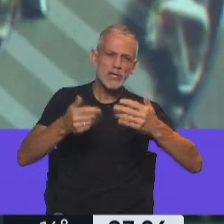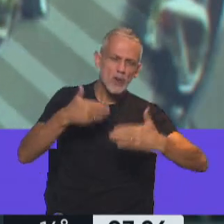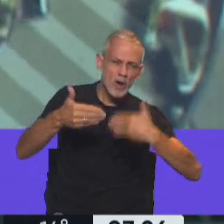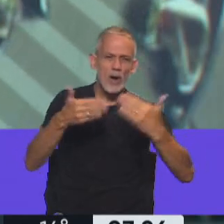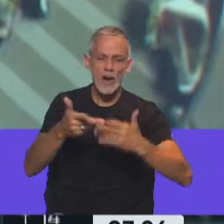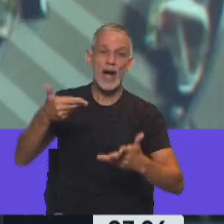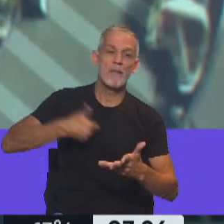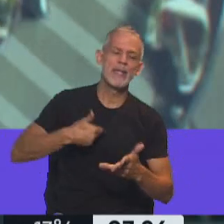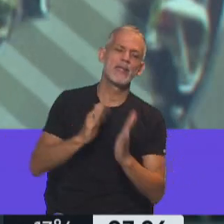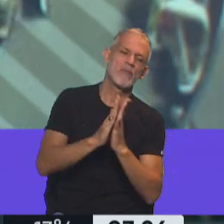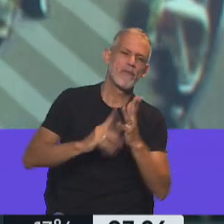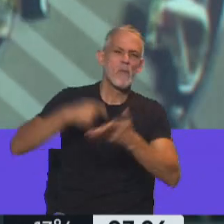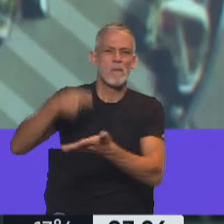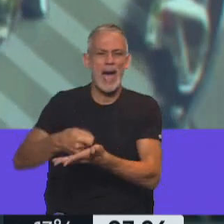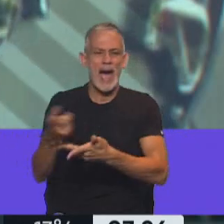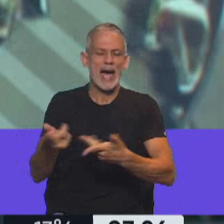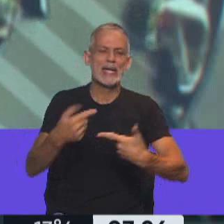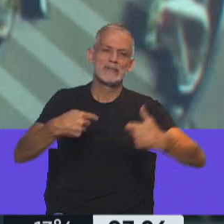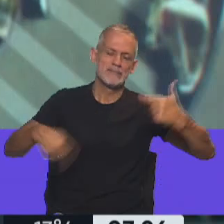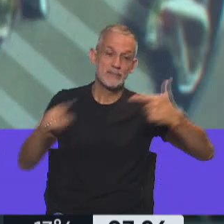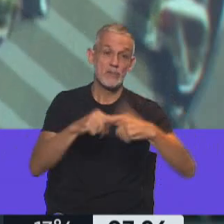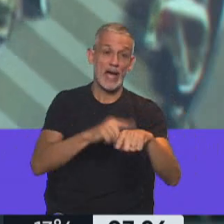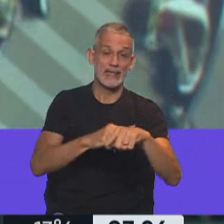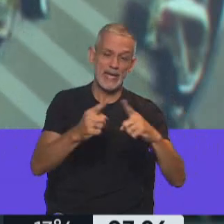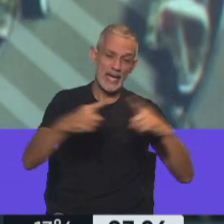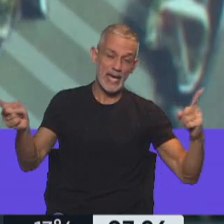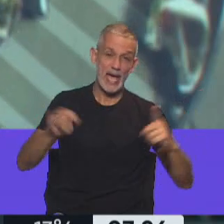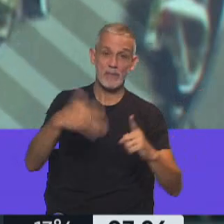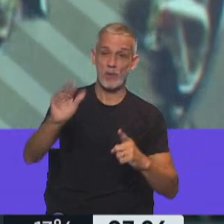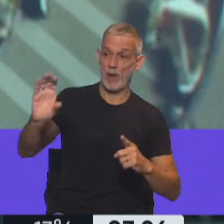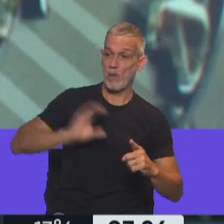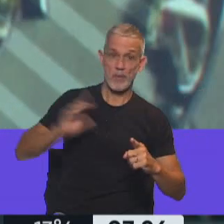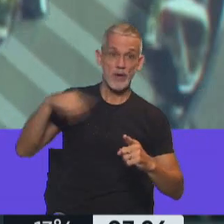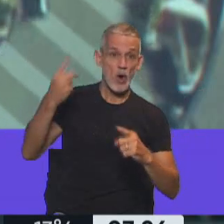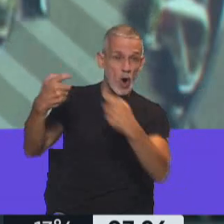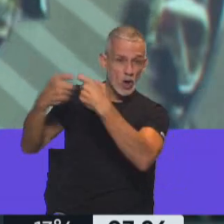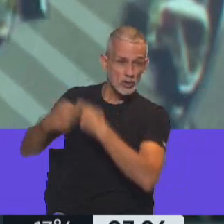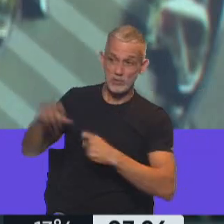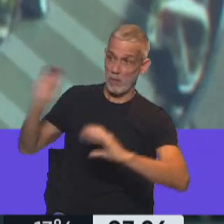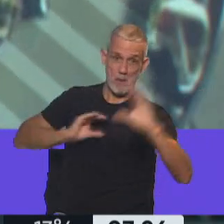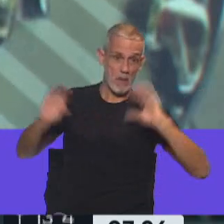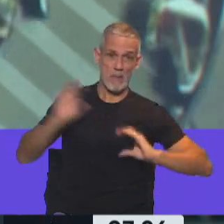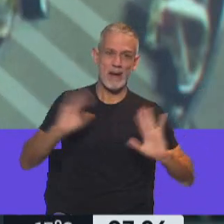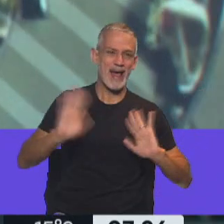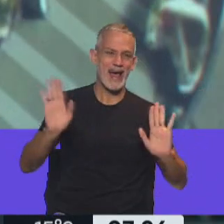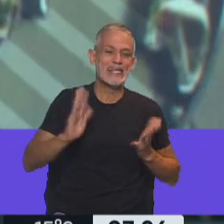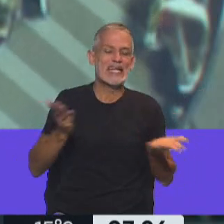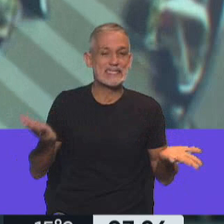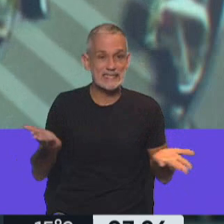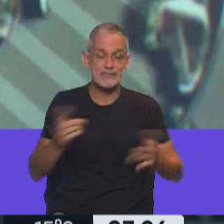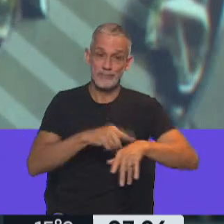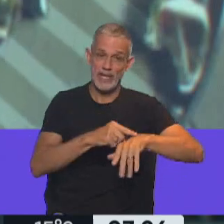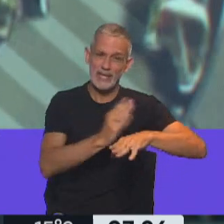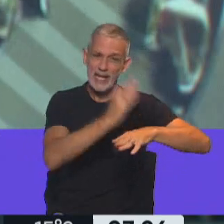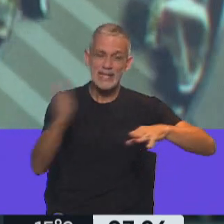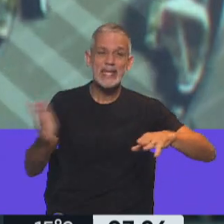te piden que efectivamente pagues, después de un tiempo te dejan de prestar los organismos multilaterales. Eso, o sea, digamos, es un tiempo que